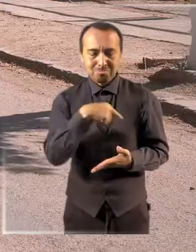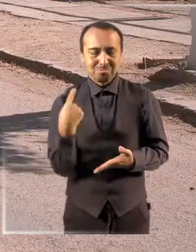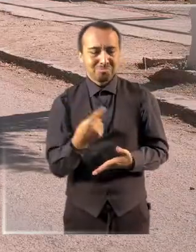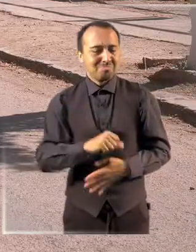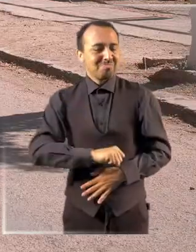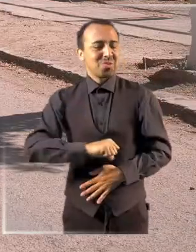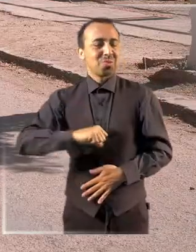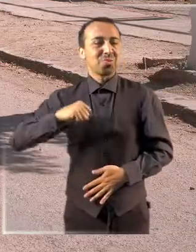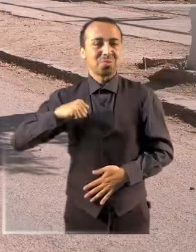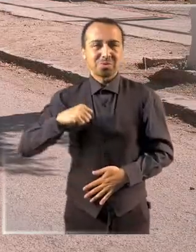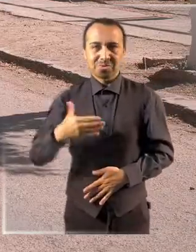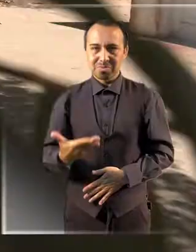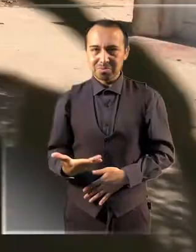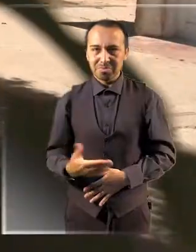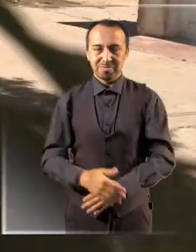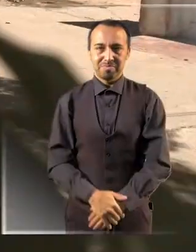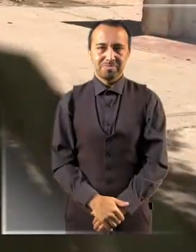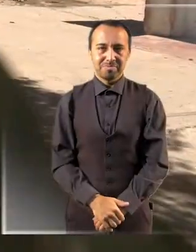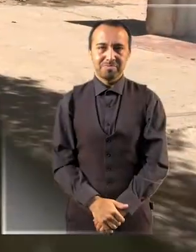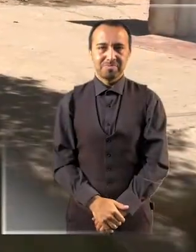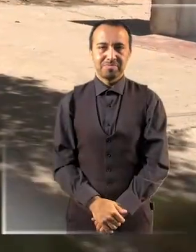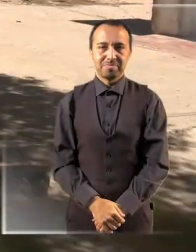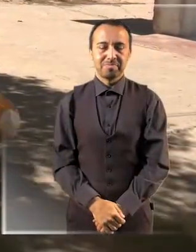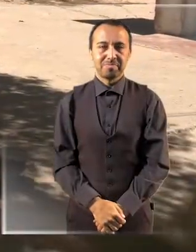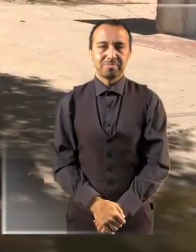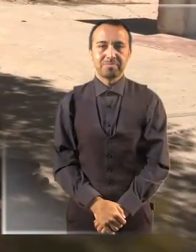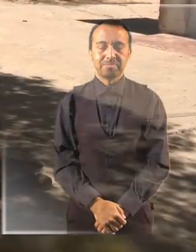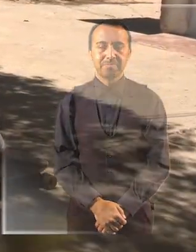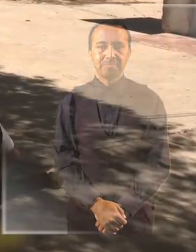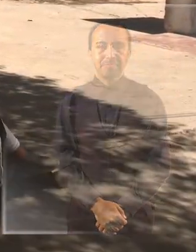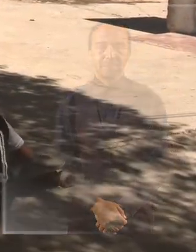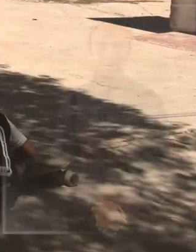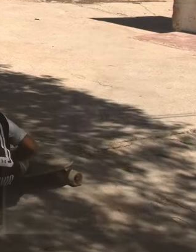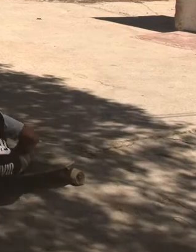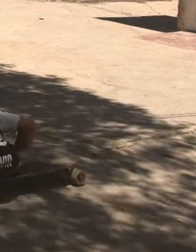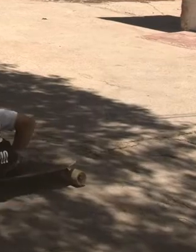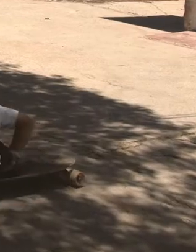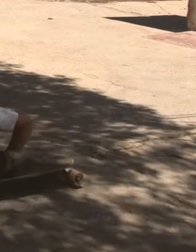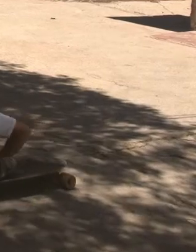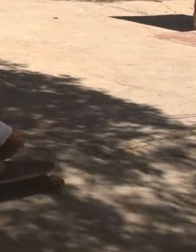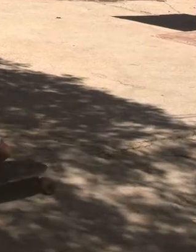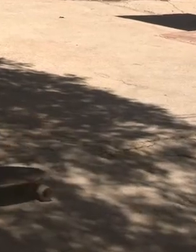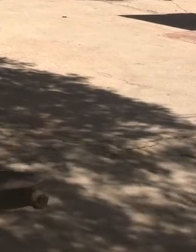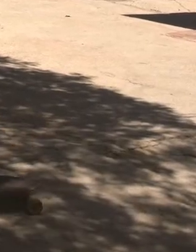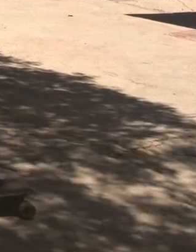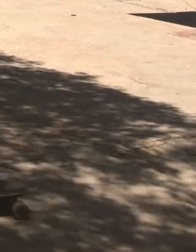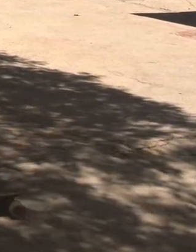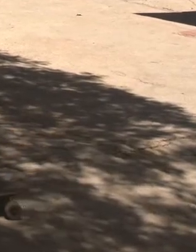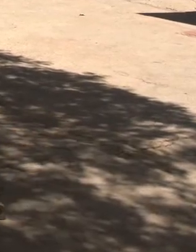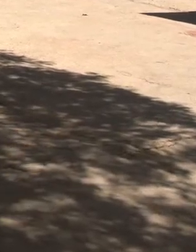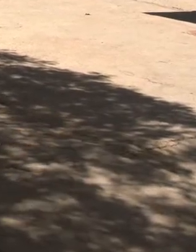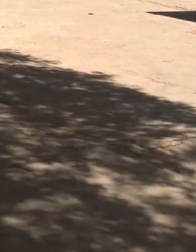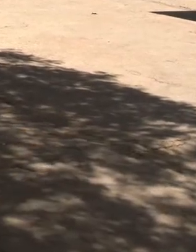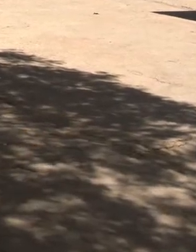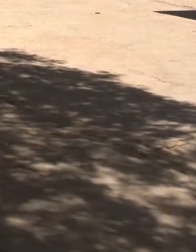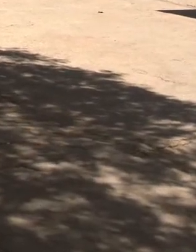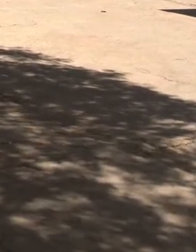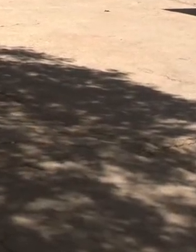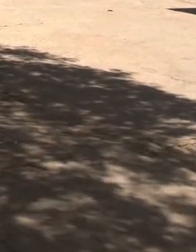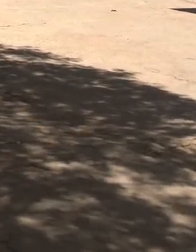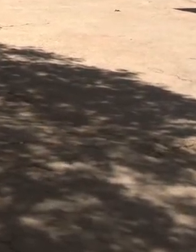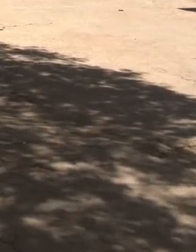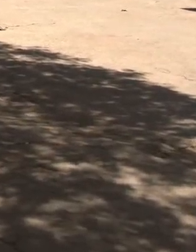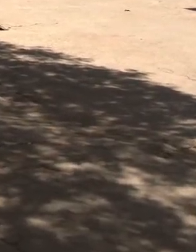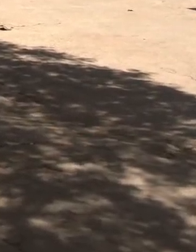eso nos sentimos orgullosos. En el patio de su casa, Emanuel se da pases junto a su primo Johan. Aparece inmóvil la pelota de